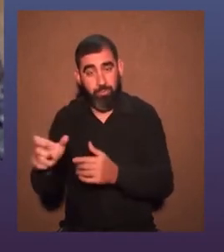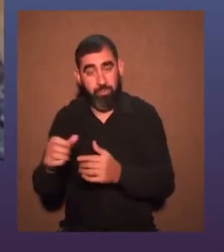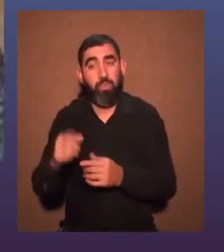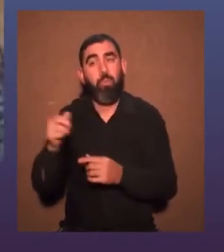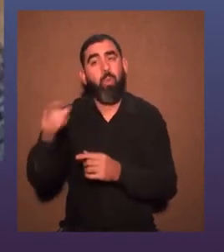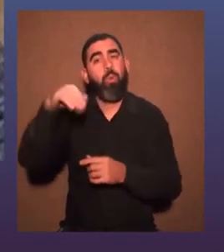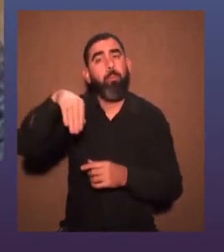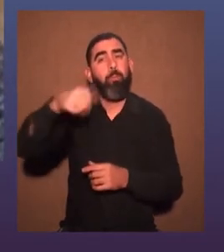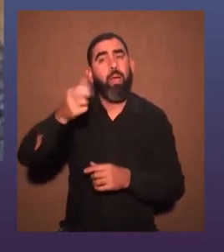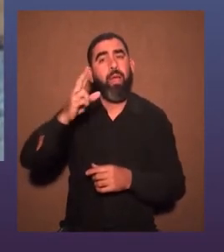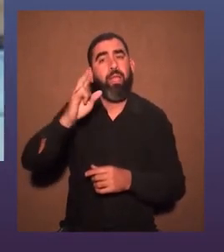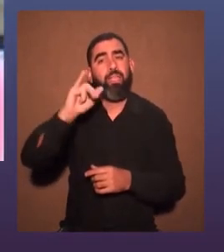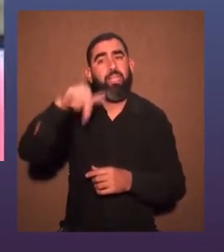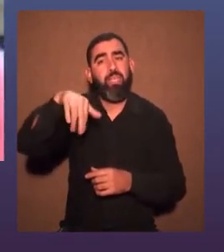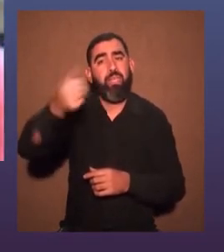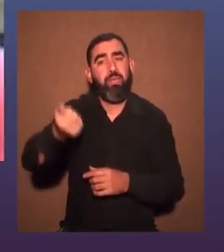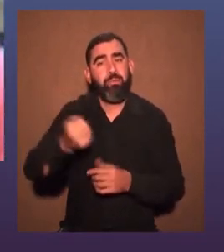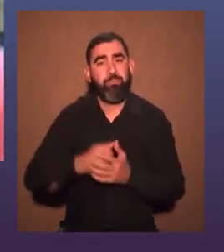Marina.